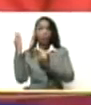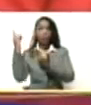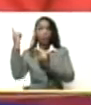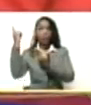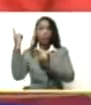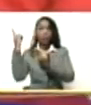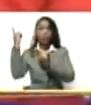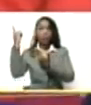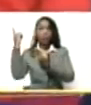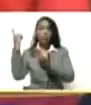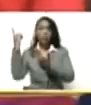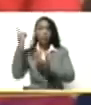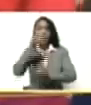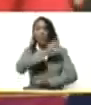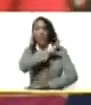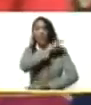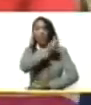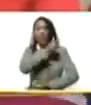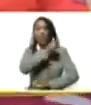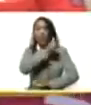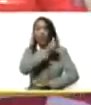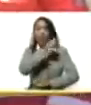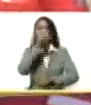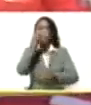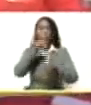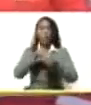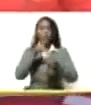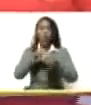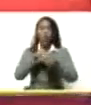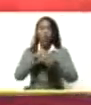para el sistema electoral venezolano